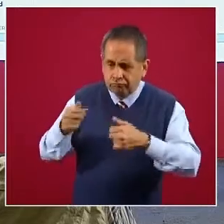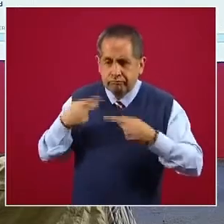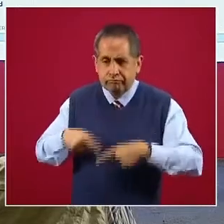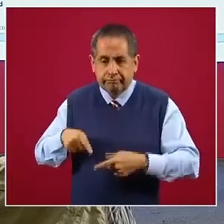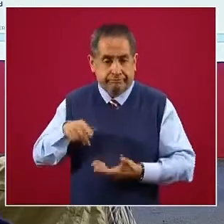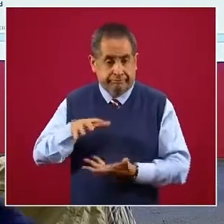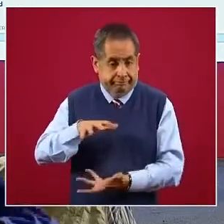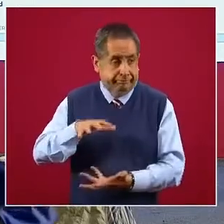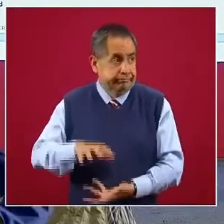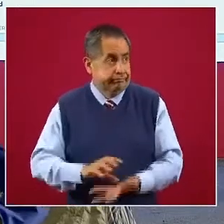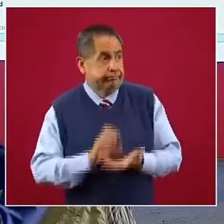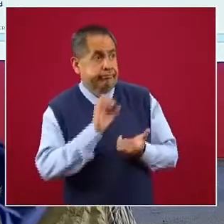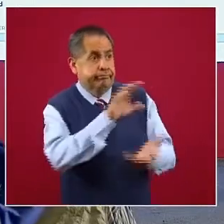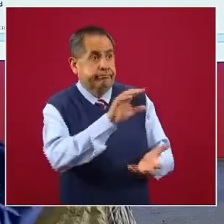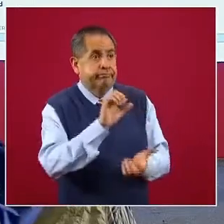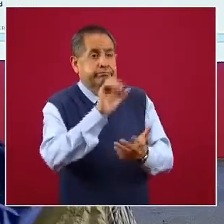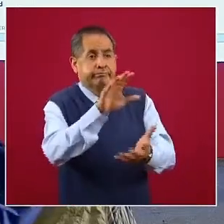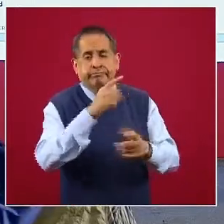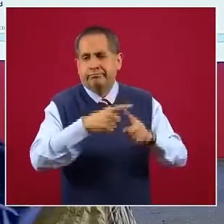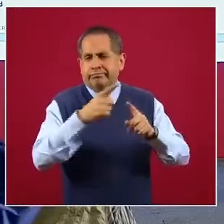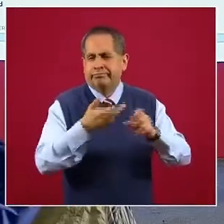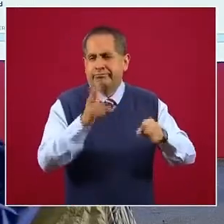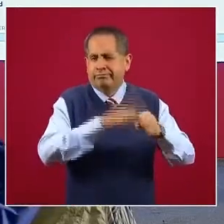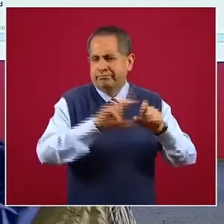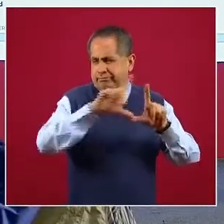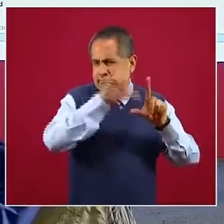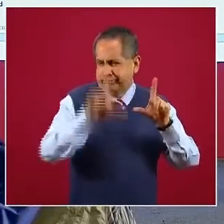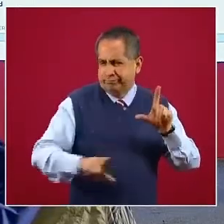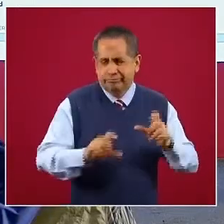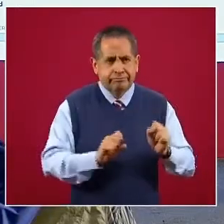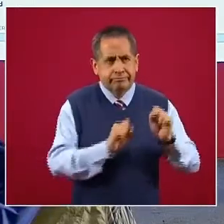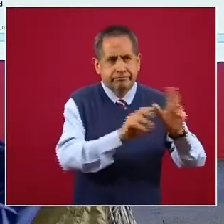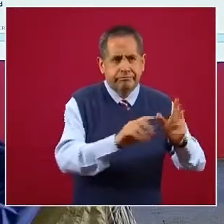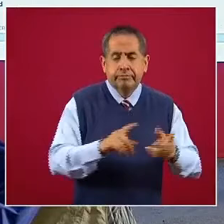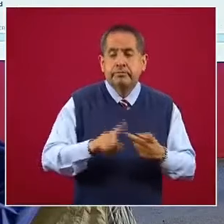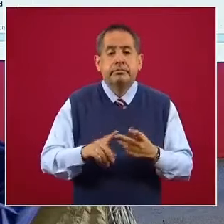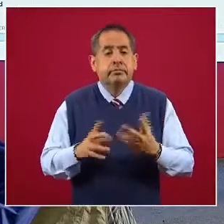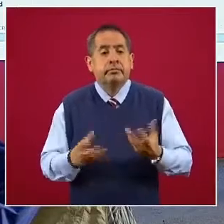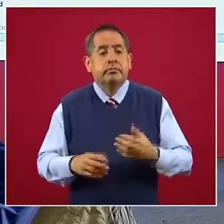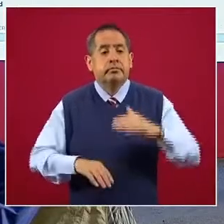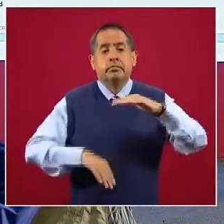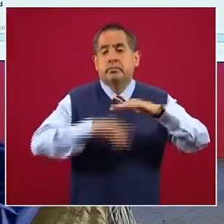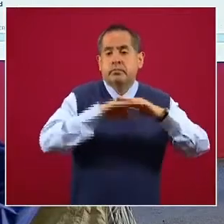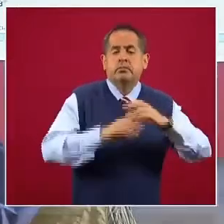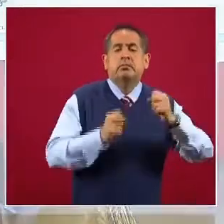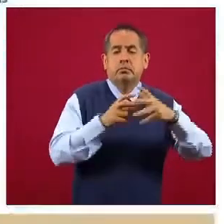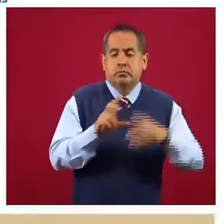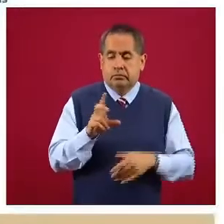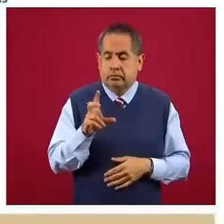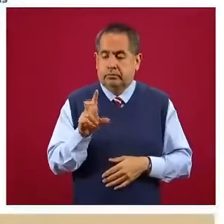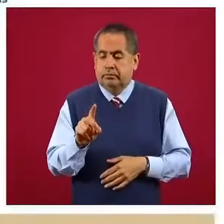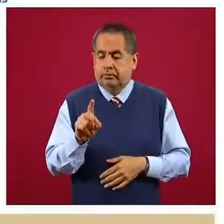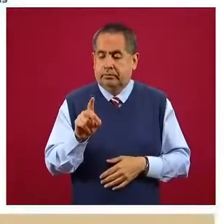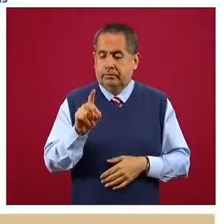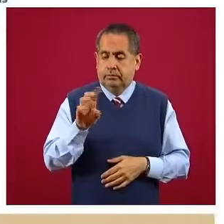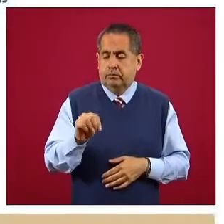cuales sean enviadas. Y aquí vemos que hay un 39% de ocupación a nivel nacional, lo cual